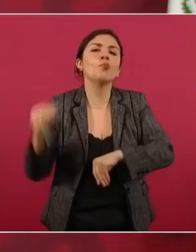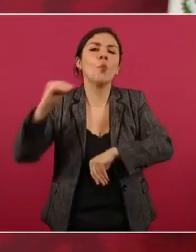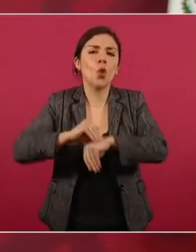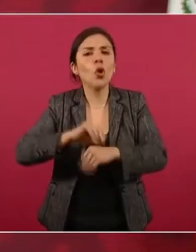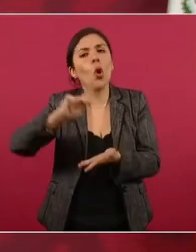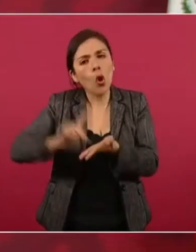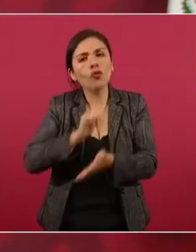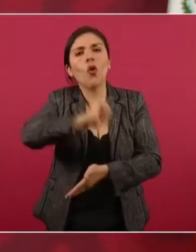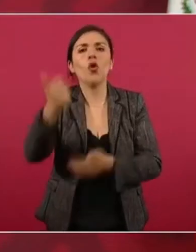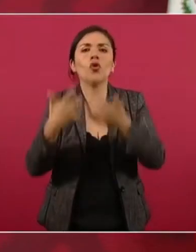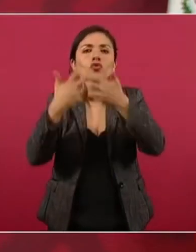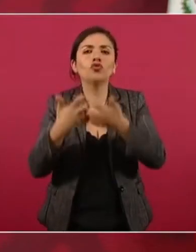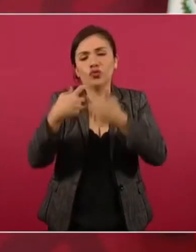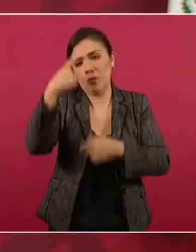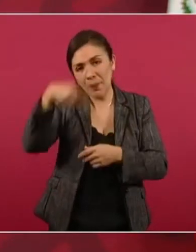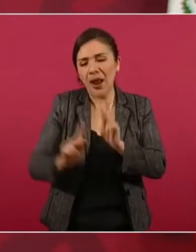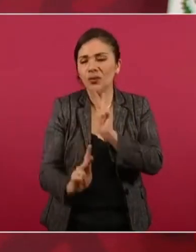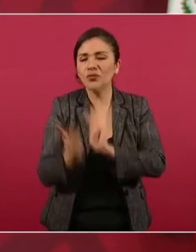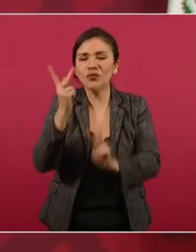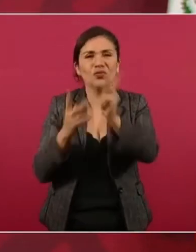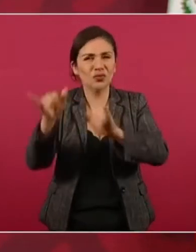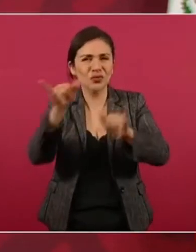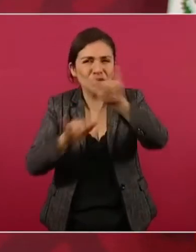planta de fertilizantes,